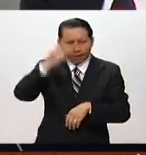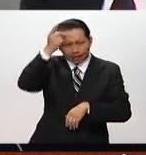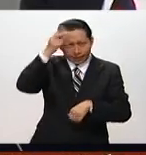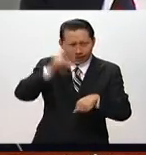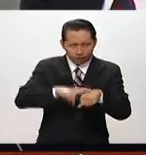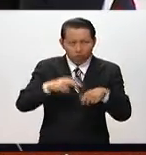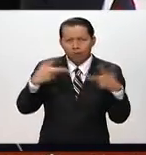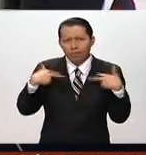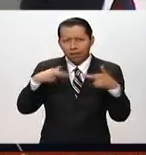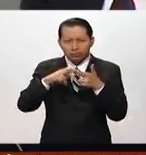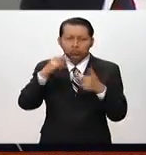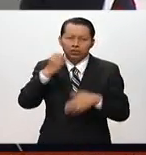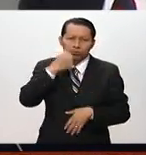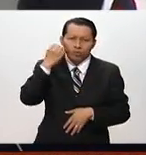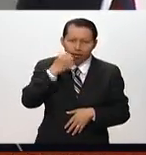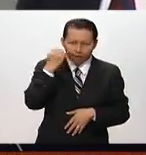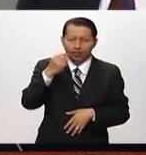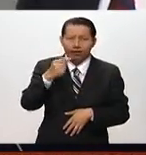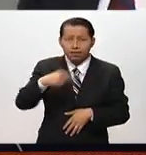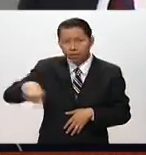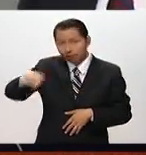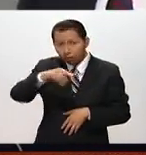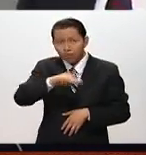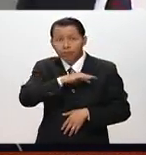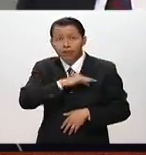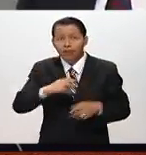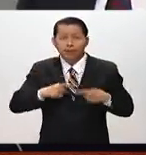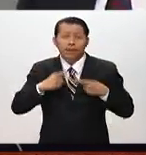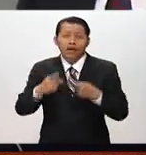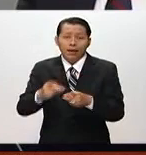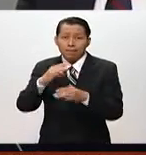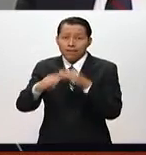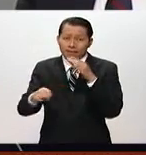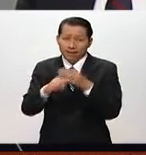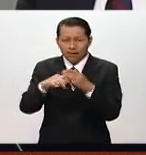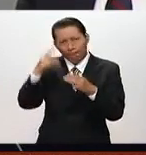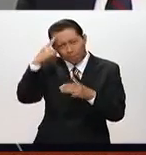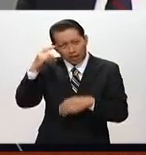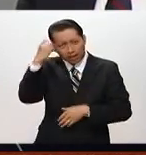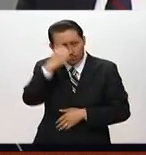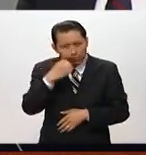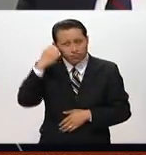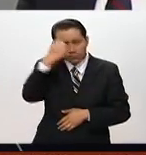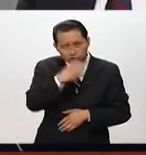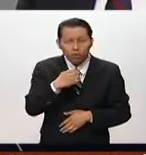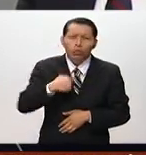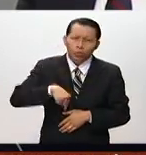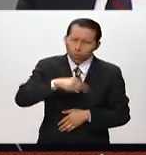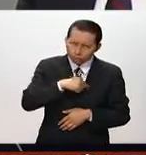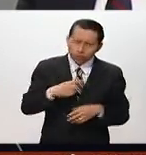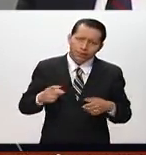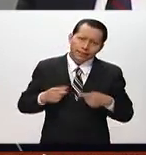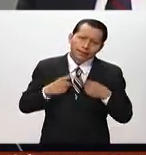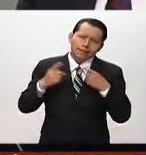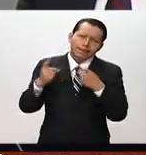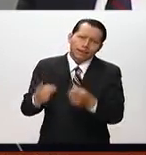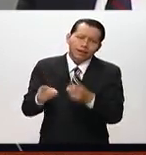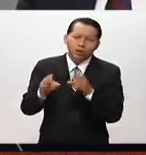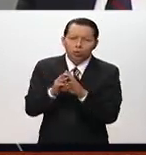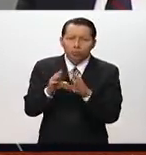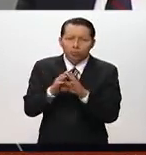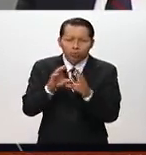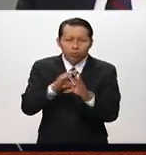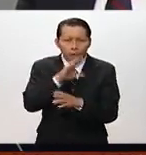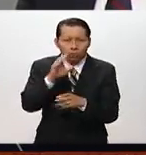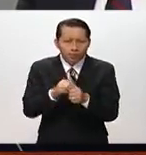los maestros de la escuela, van a tener estos materiales, los van a analizar, nosotros les vamos a hacer llegar un conjunto